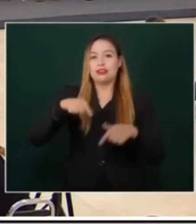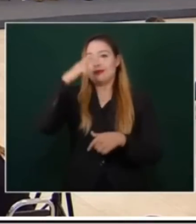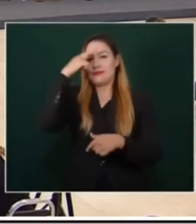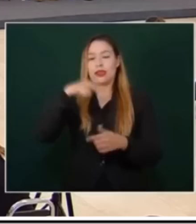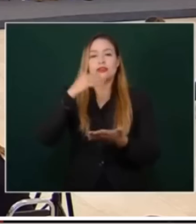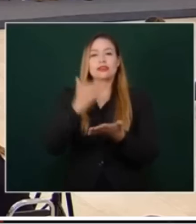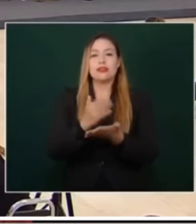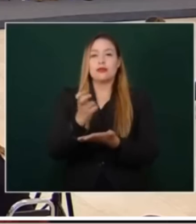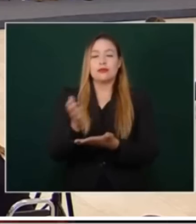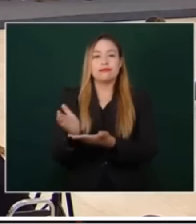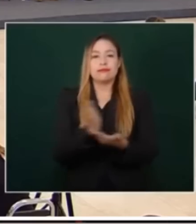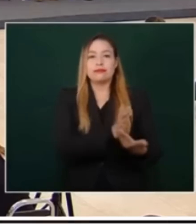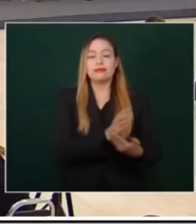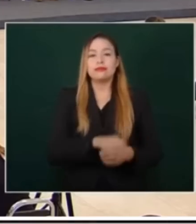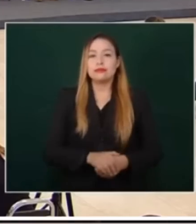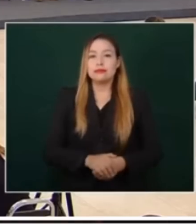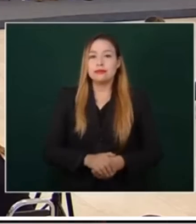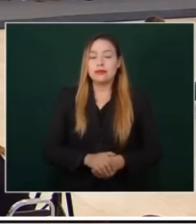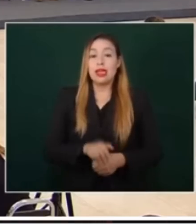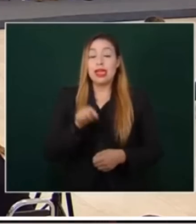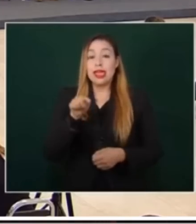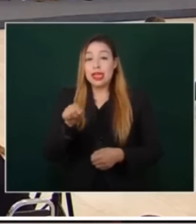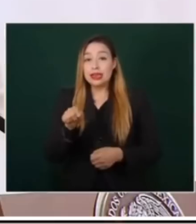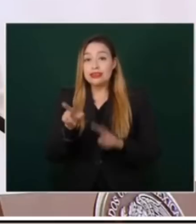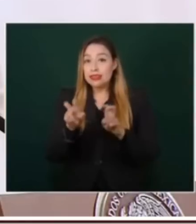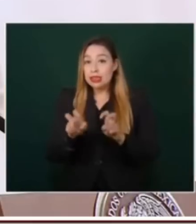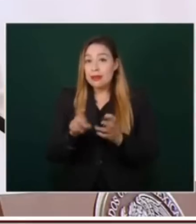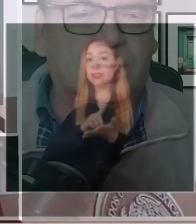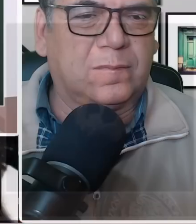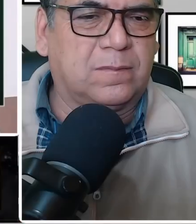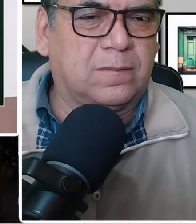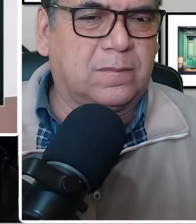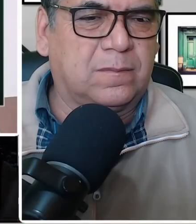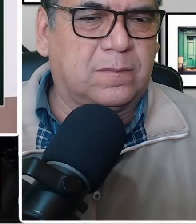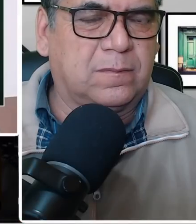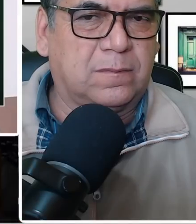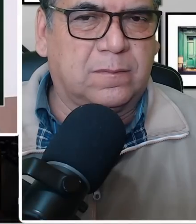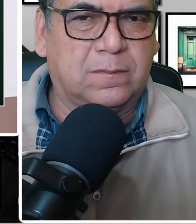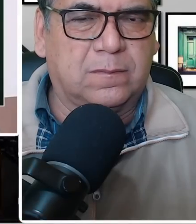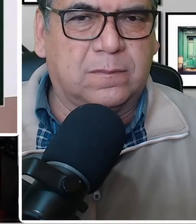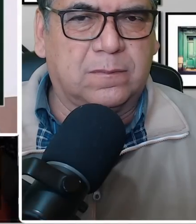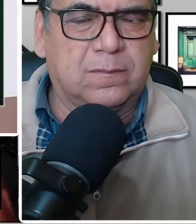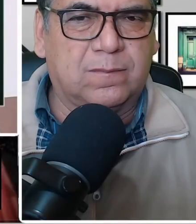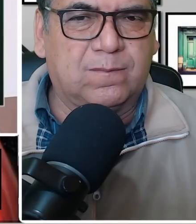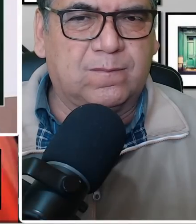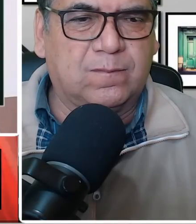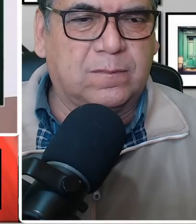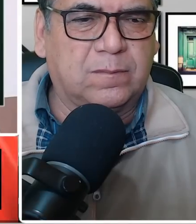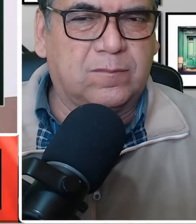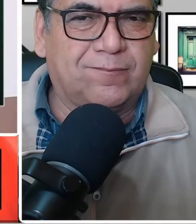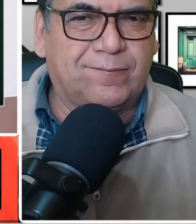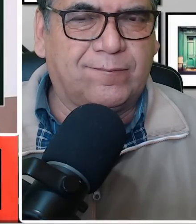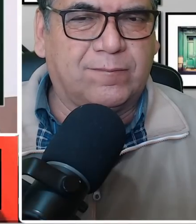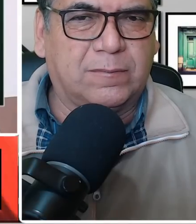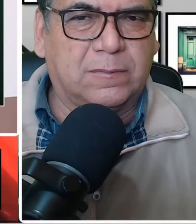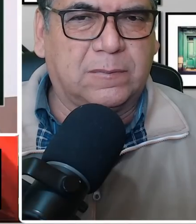droga sintética, esos 9 reactores en un mes podían haber generado